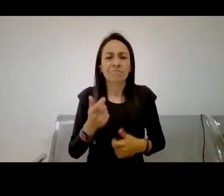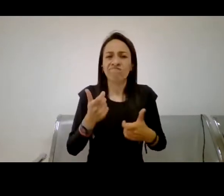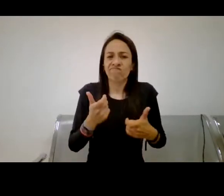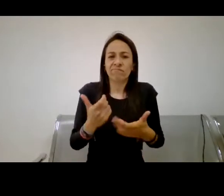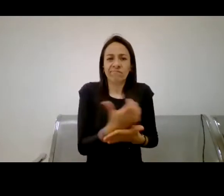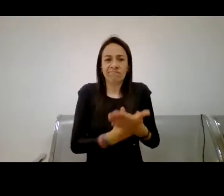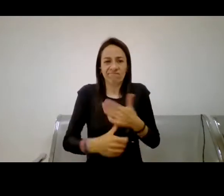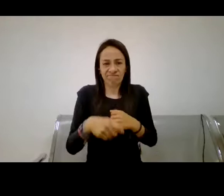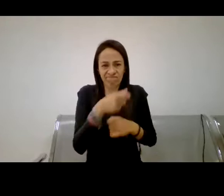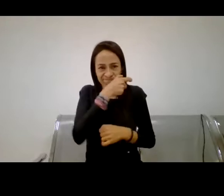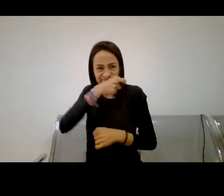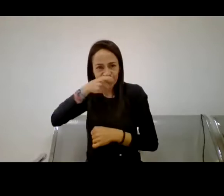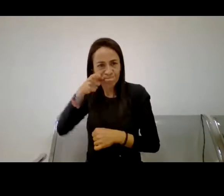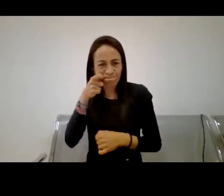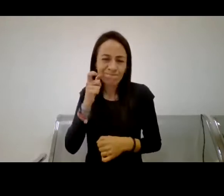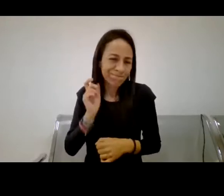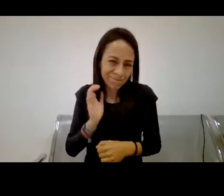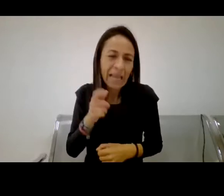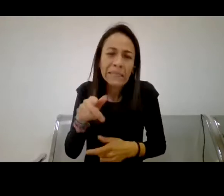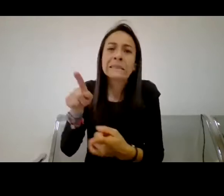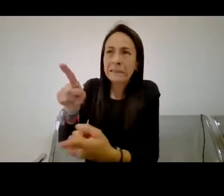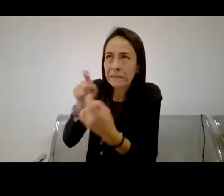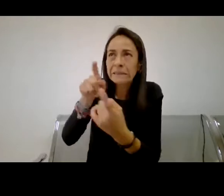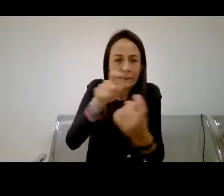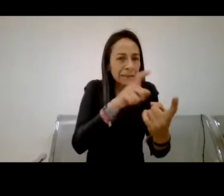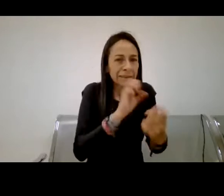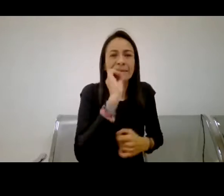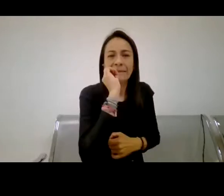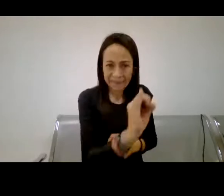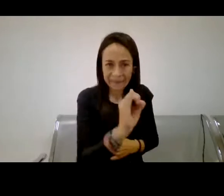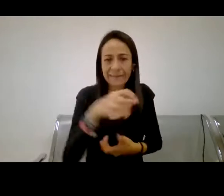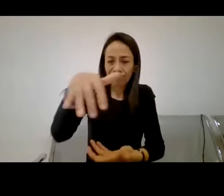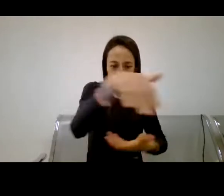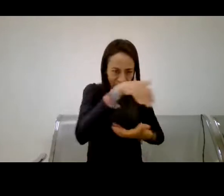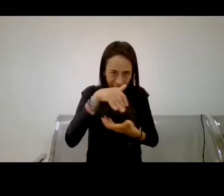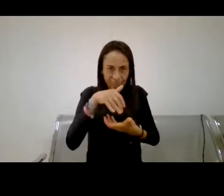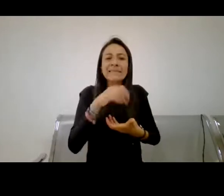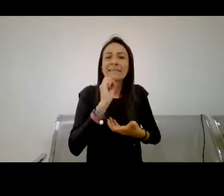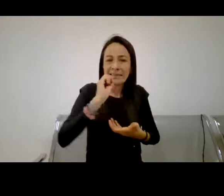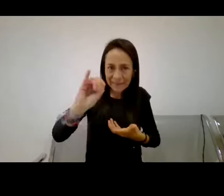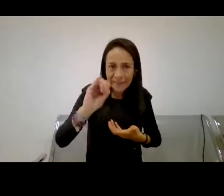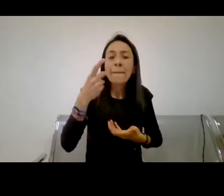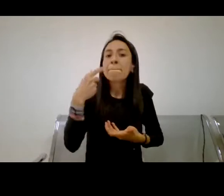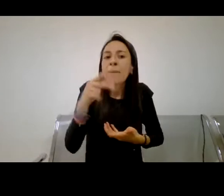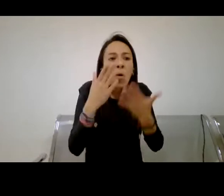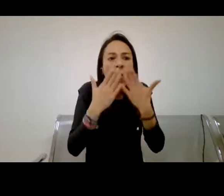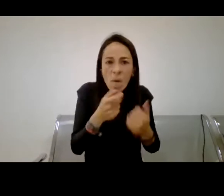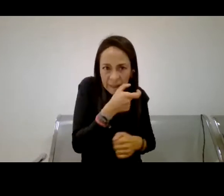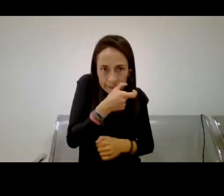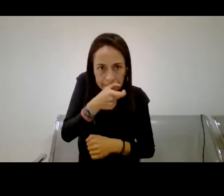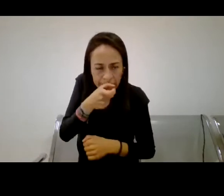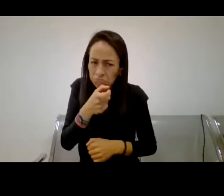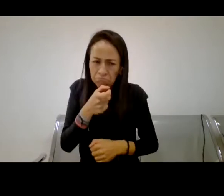no nos pidamos las utilidades, sino que hacemos actividades de interés público,